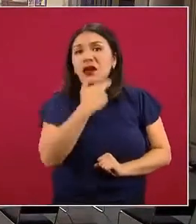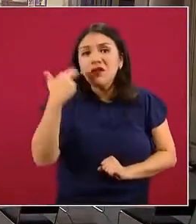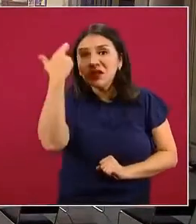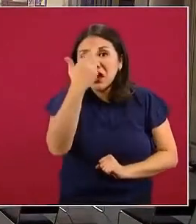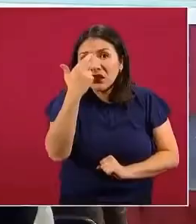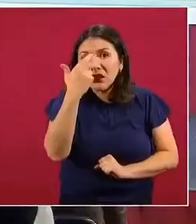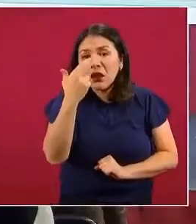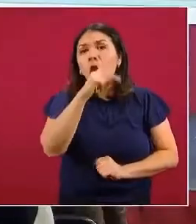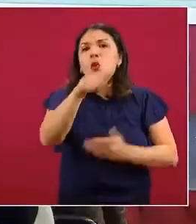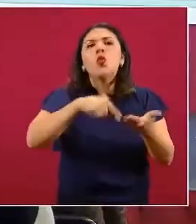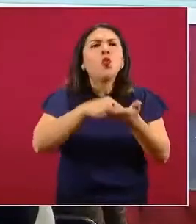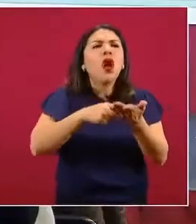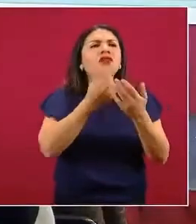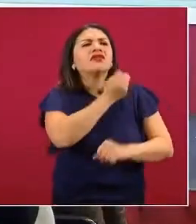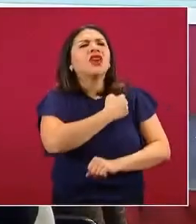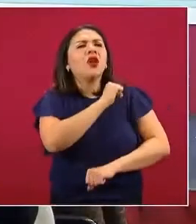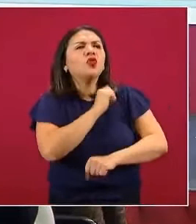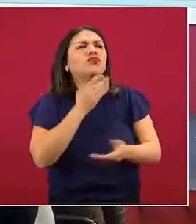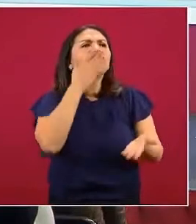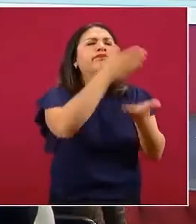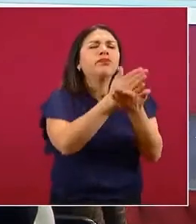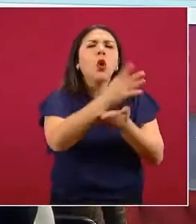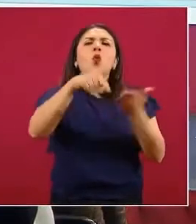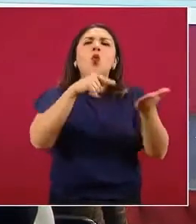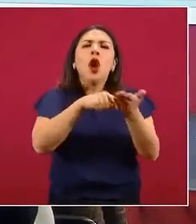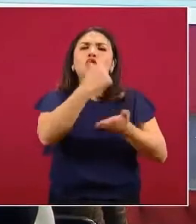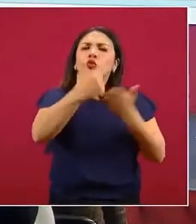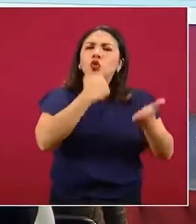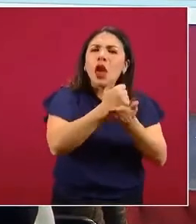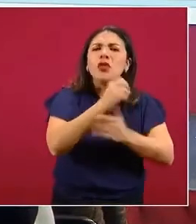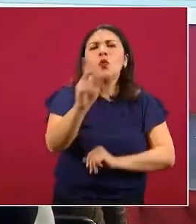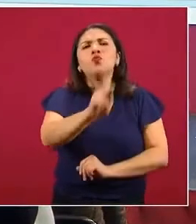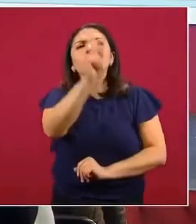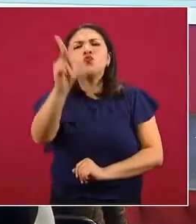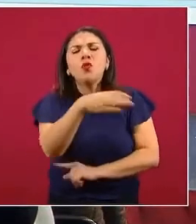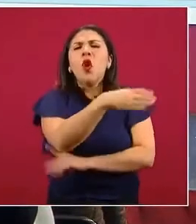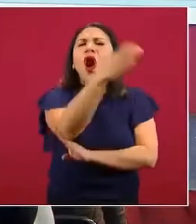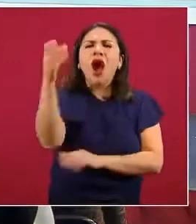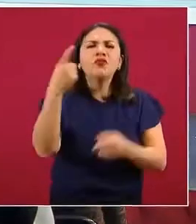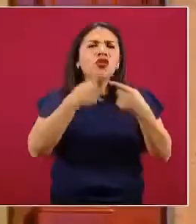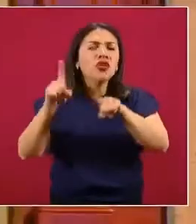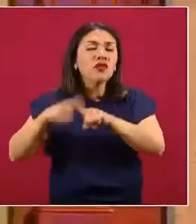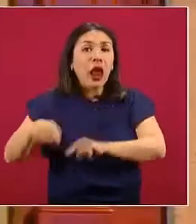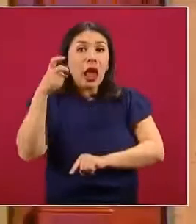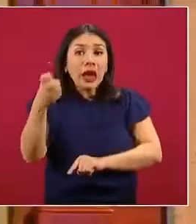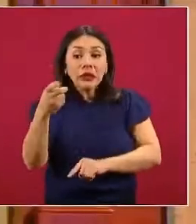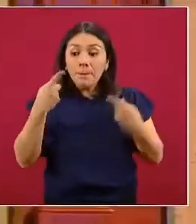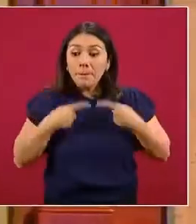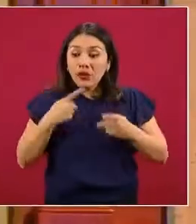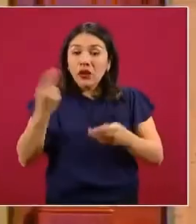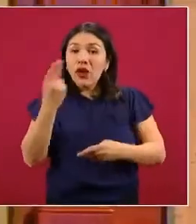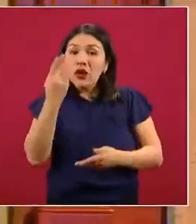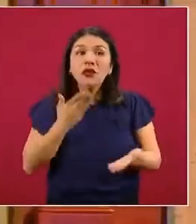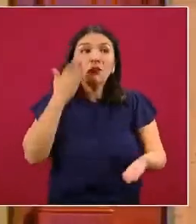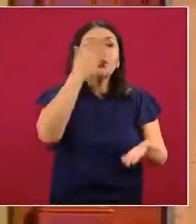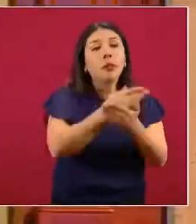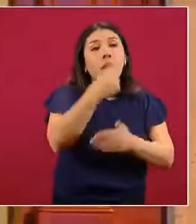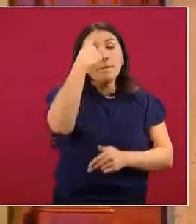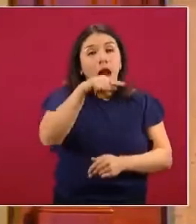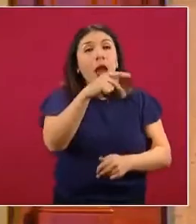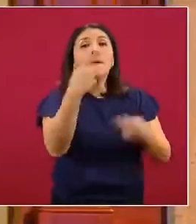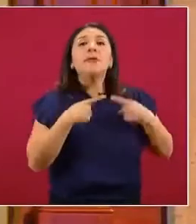en un centro de salud urbano, rural, en una unidad de medicina familiar, y por lo tanto tuvo que haber personal de